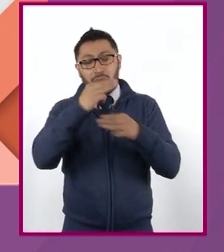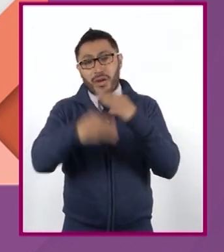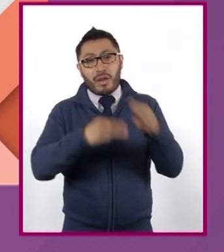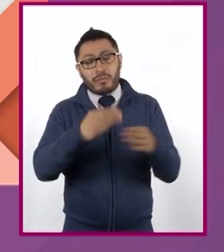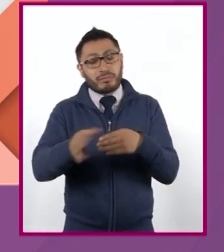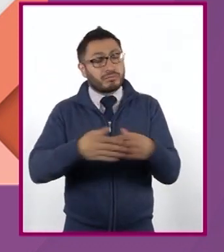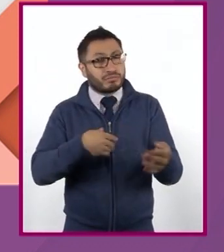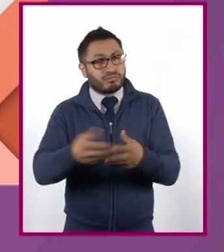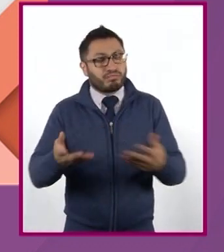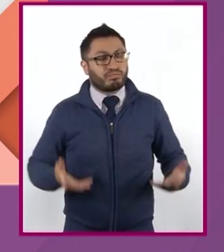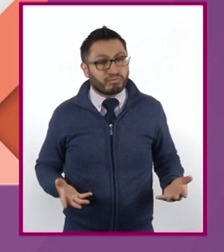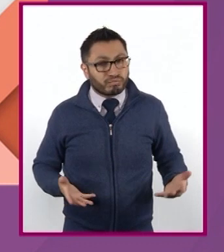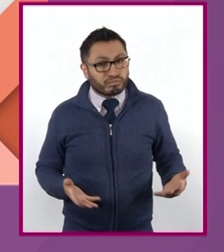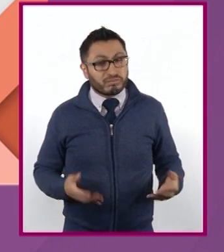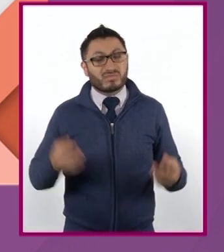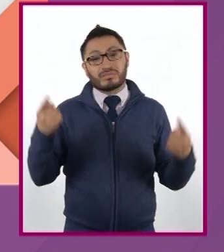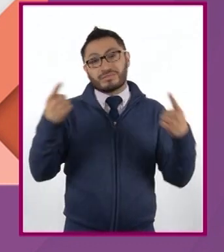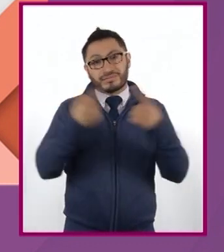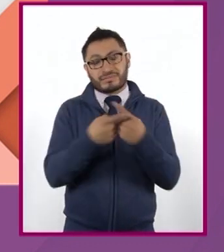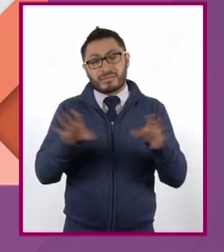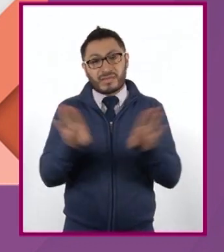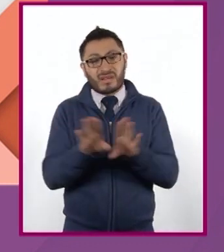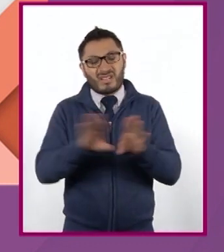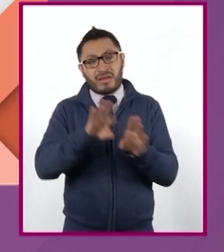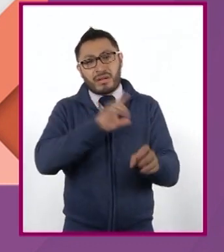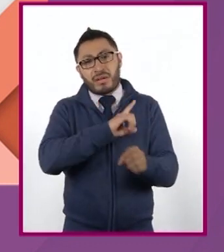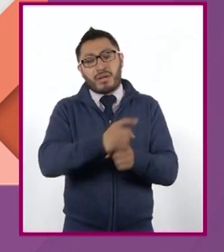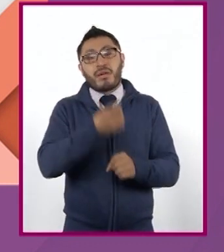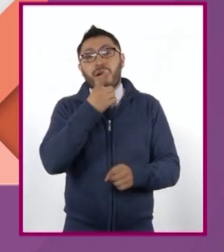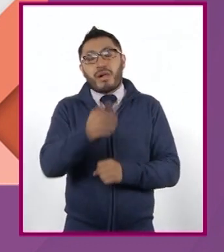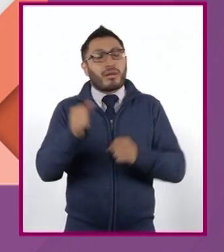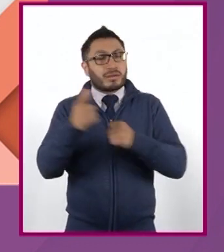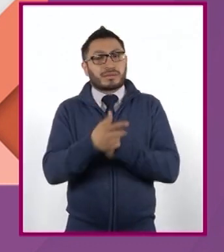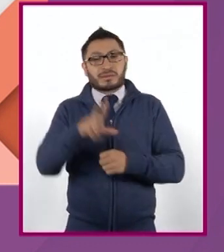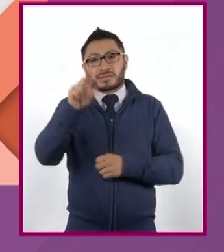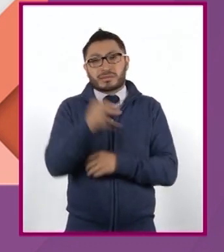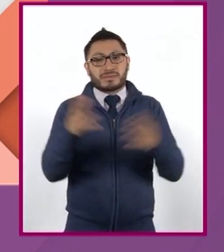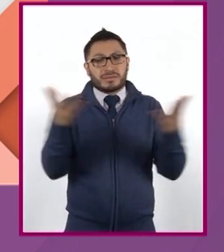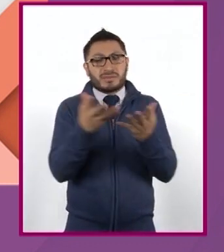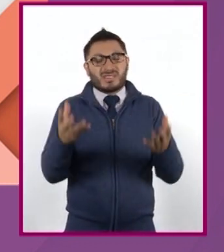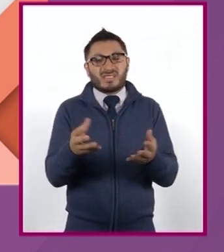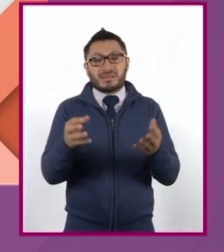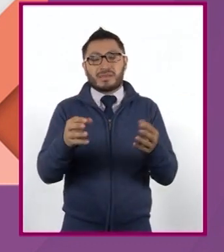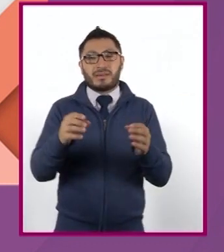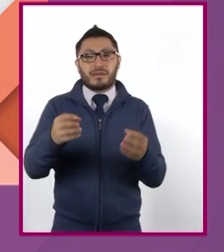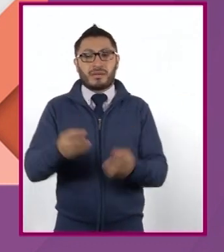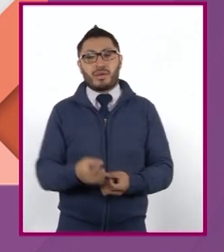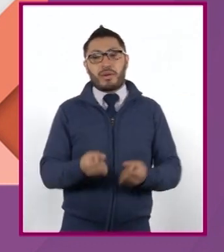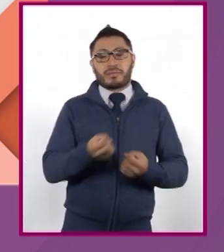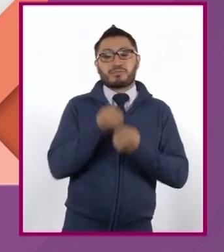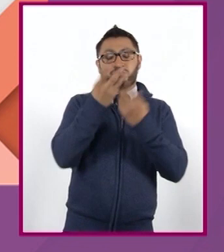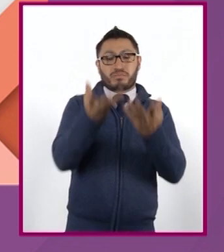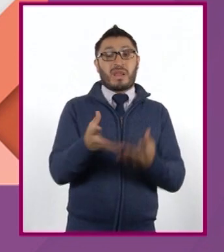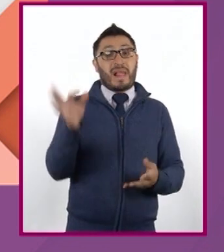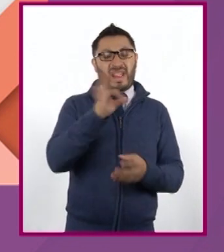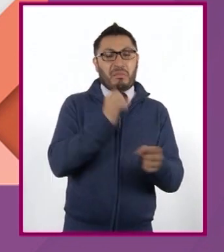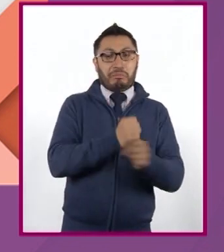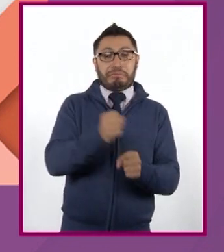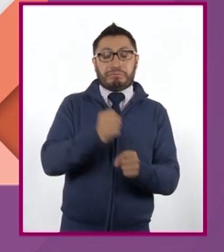ironía abre la posibilidad de decir algo sin hacerlo de un modo explícito y quizás